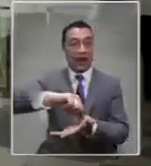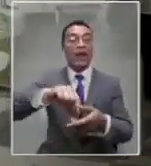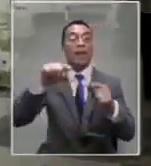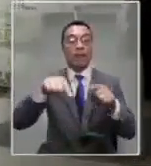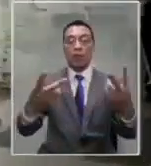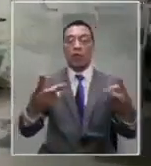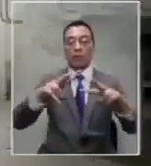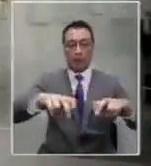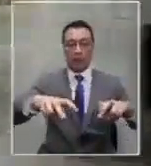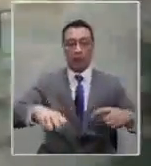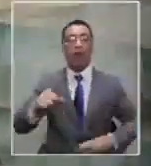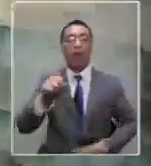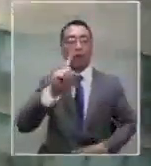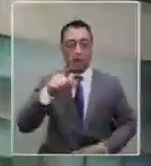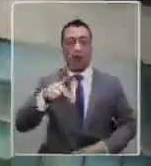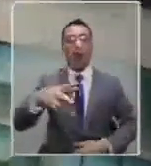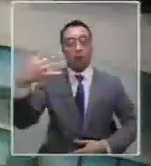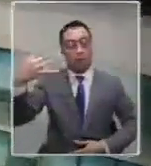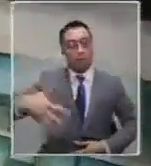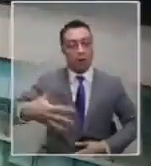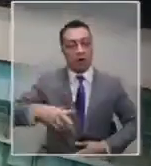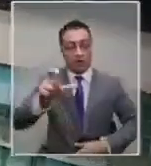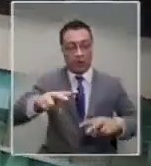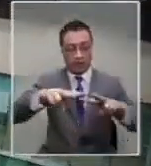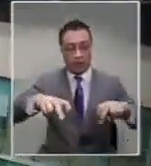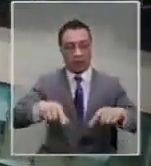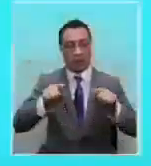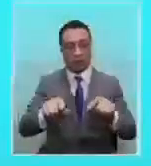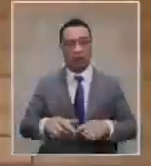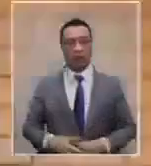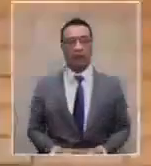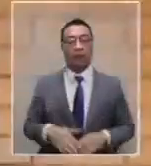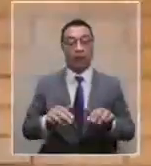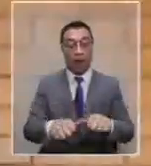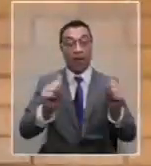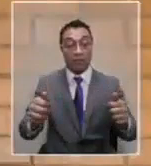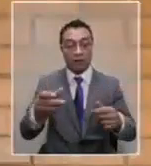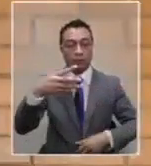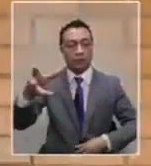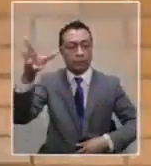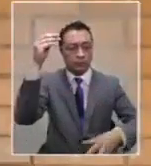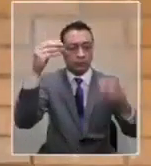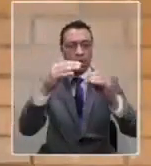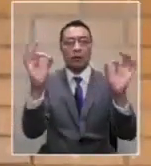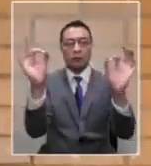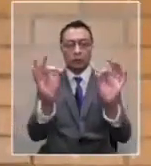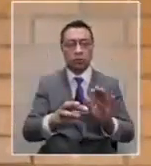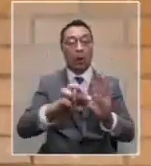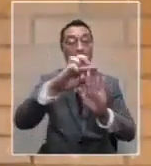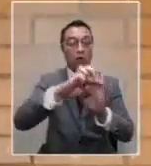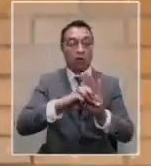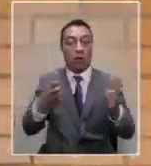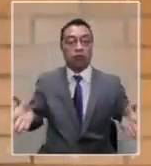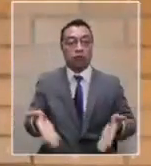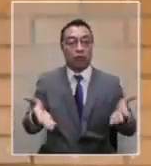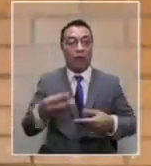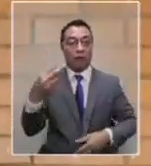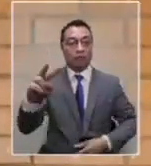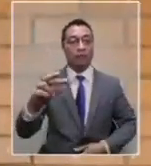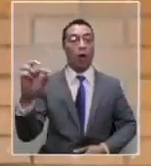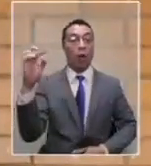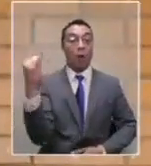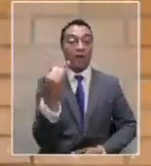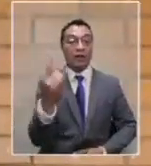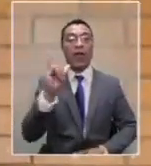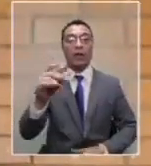Central donde la investigación tiene un papel fundamental. Además, conoceremos en detalle los proyectos que promueve la universidad y